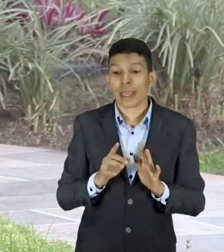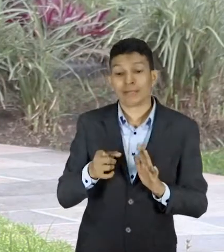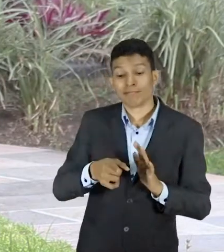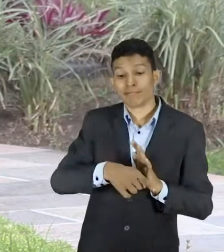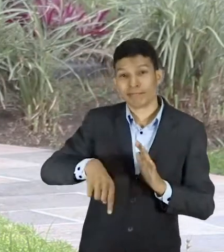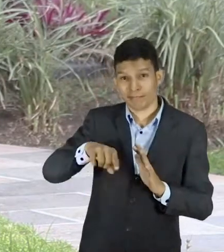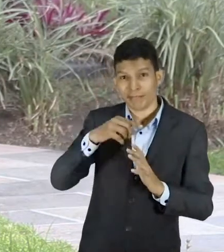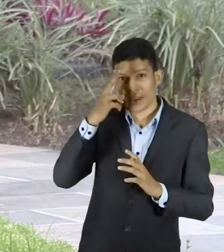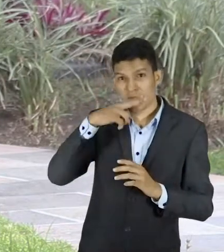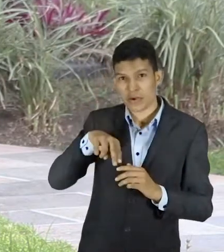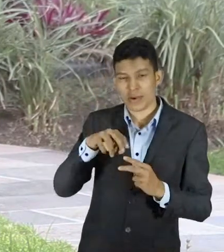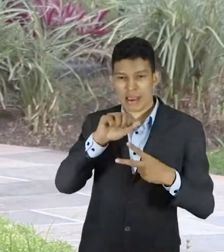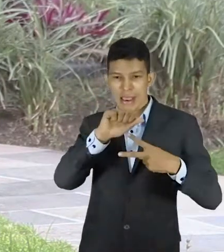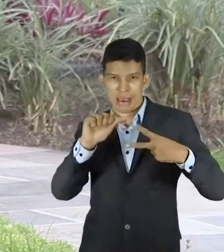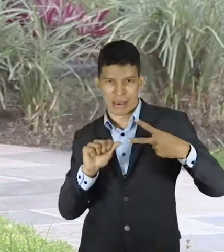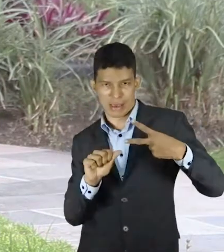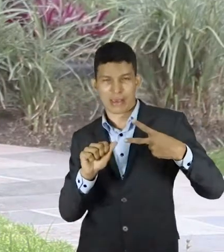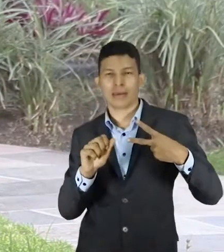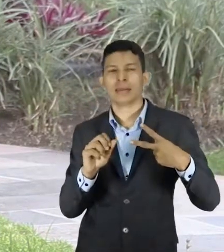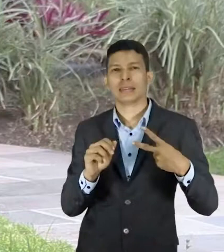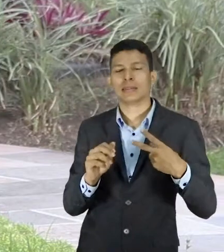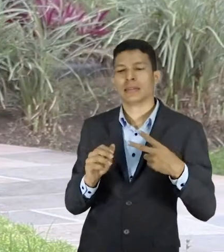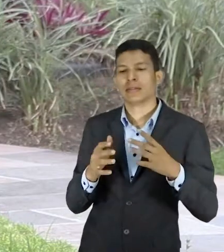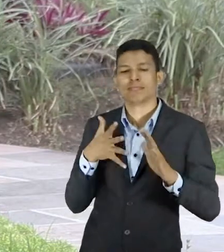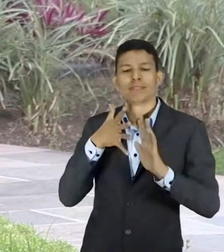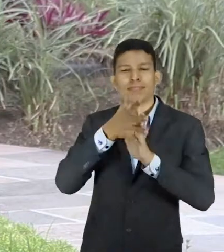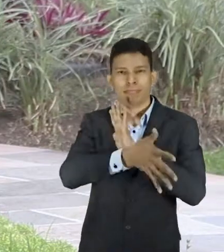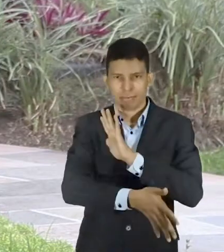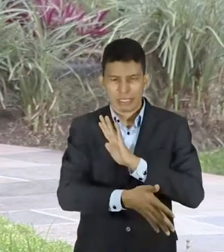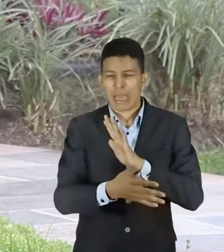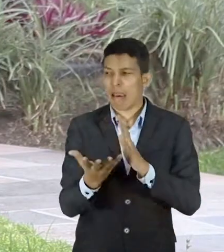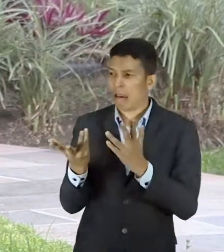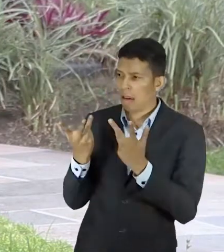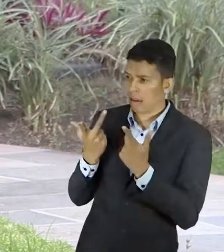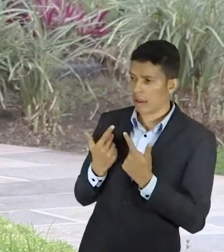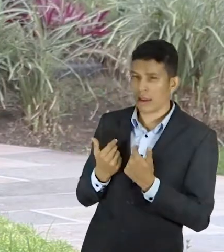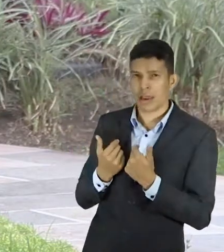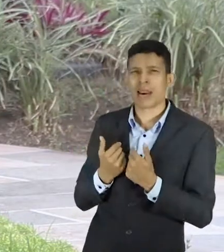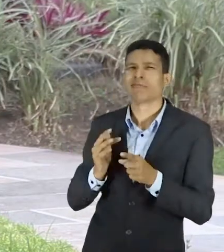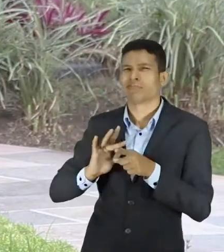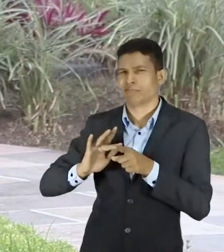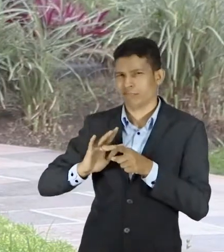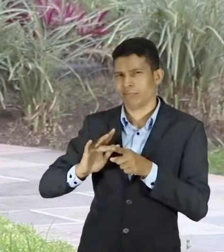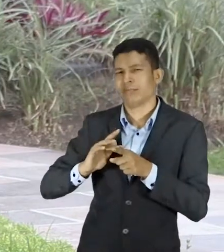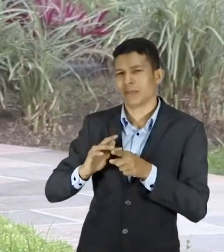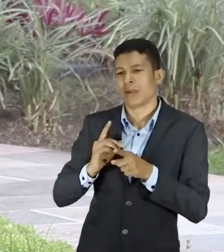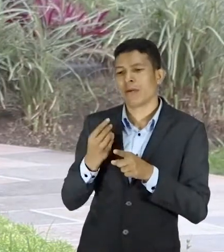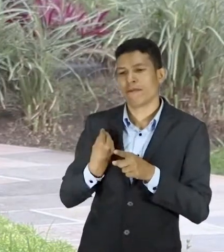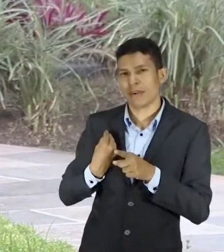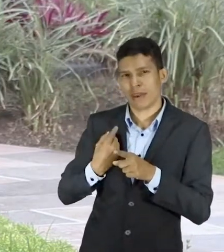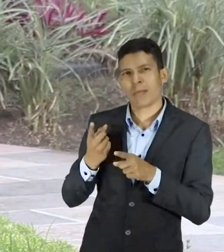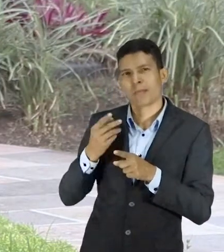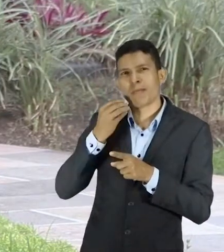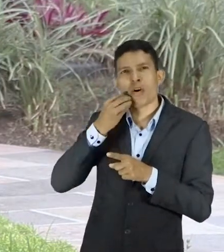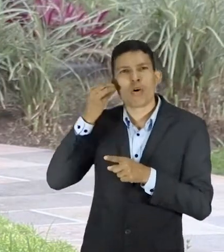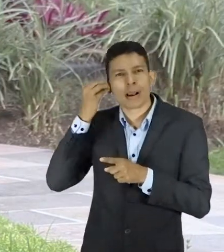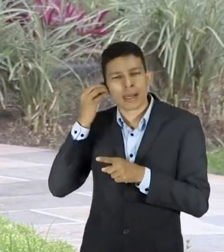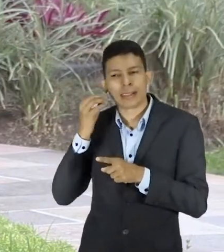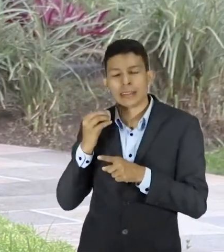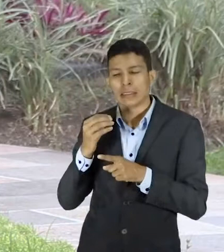Cuando ellos se dan cuenta de eso, y se vive así en el hogar, cuando es una cuestión que ya significa que la